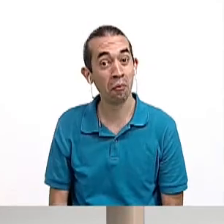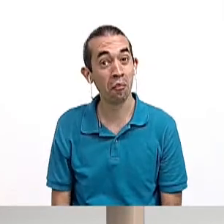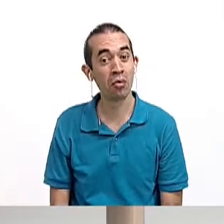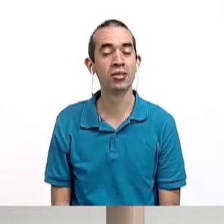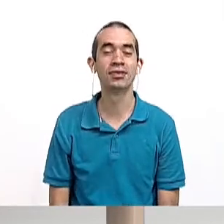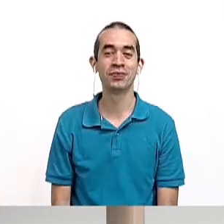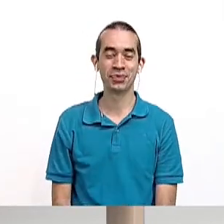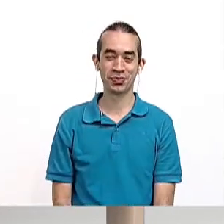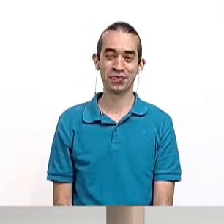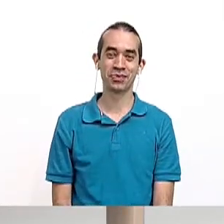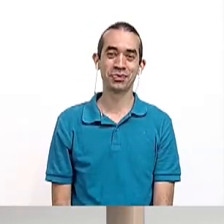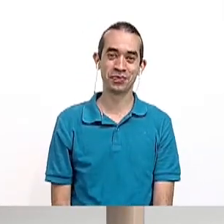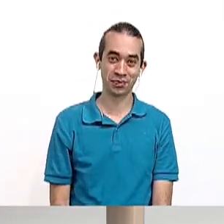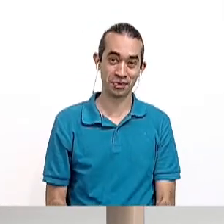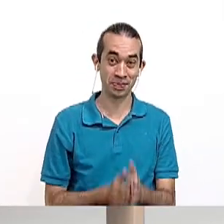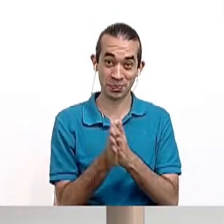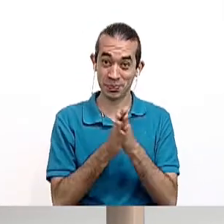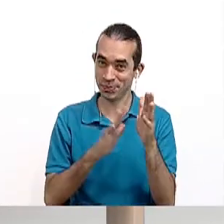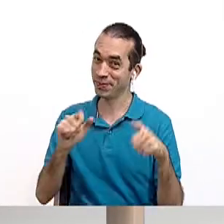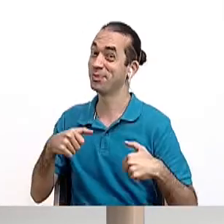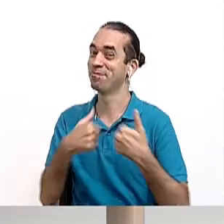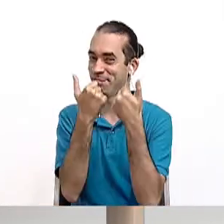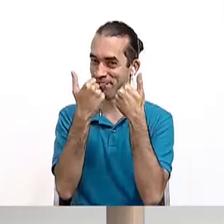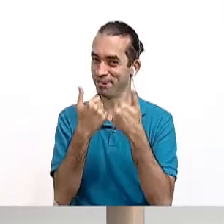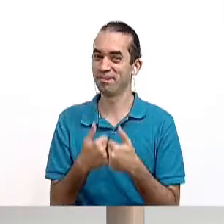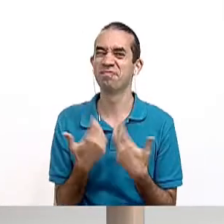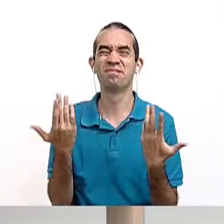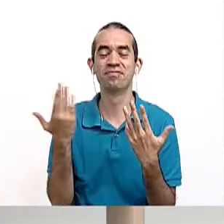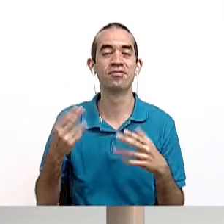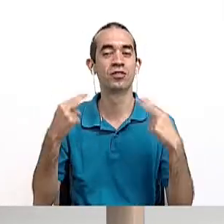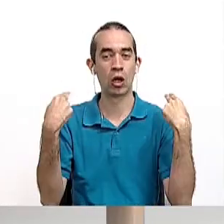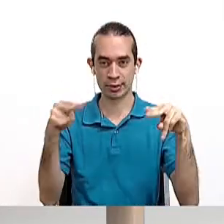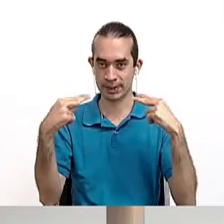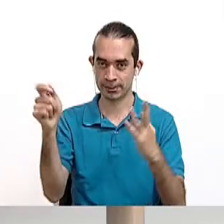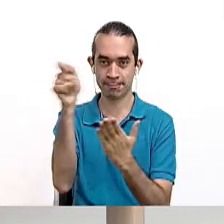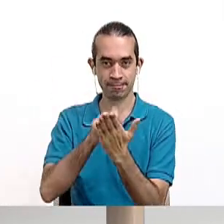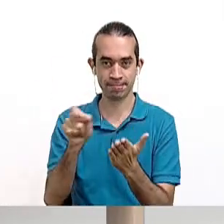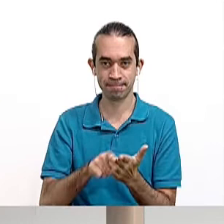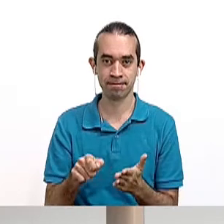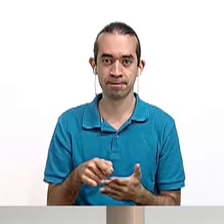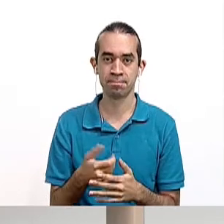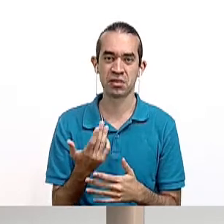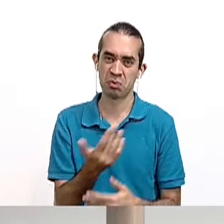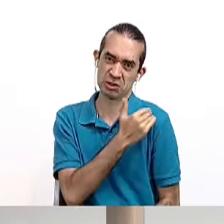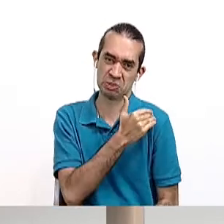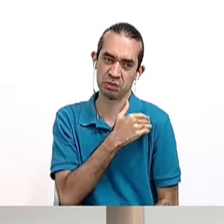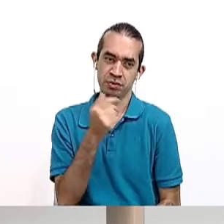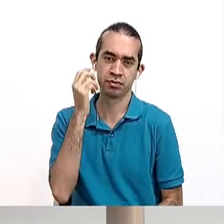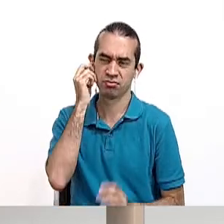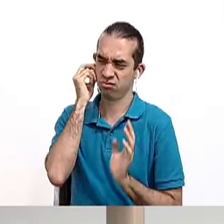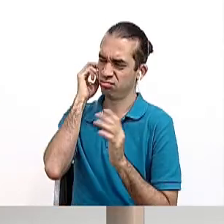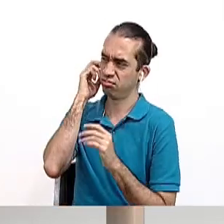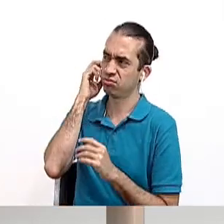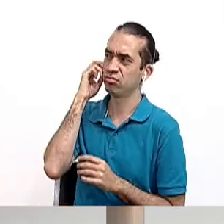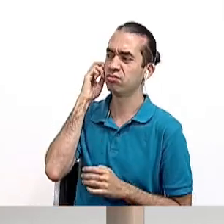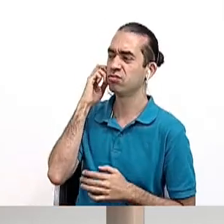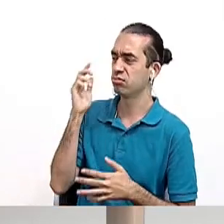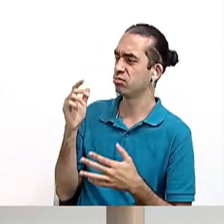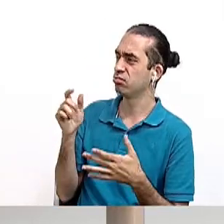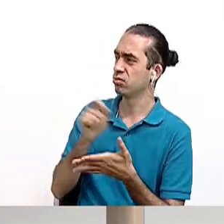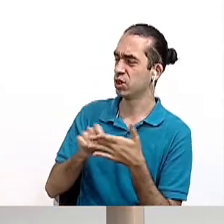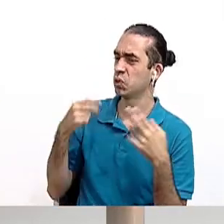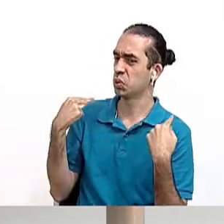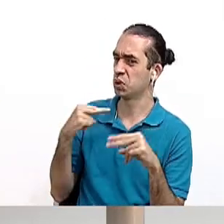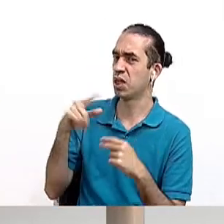Bueno, los invito a ese reto, a elaborar una noticia. Yo sé, me van a decir, profe, pero para escribir una noticia